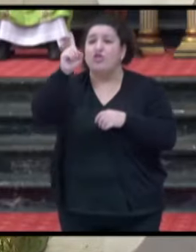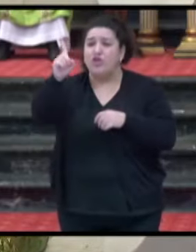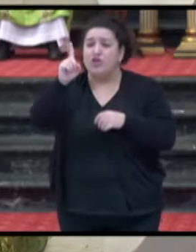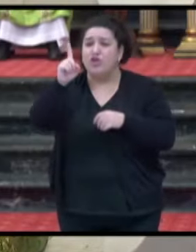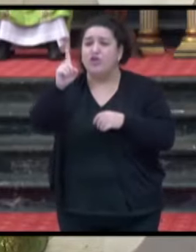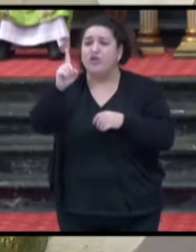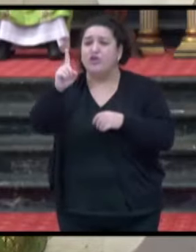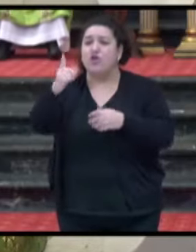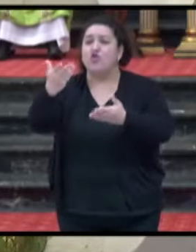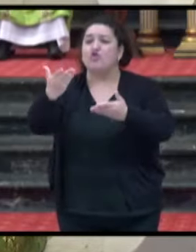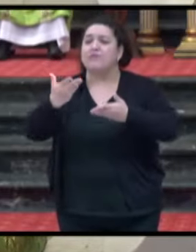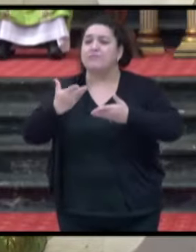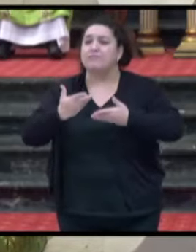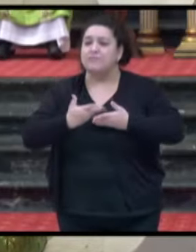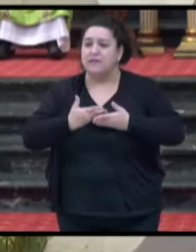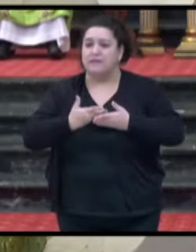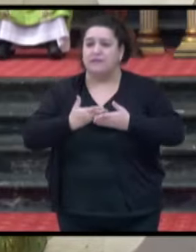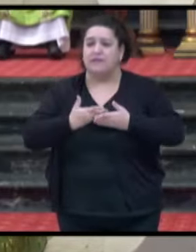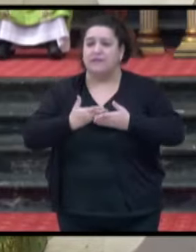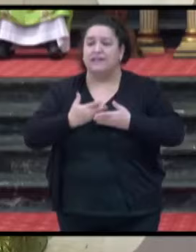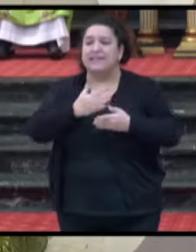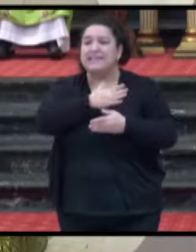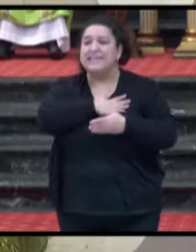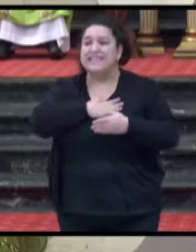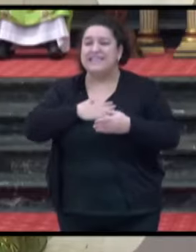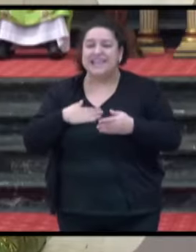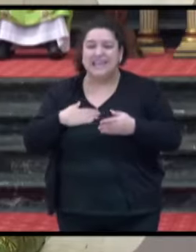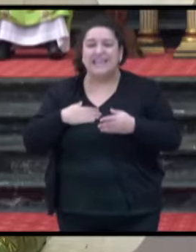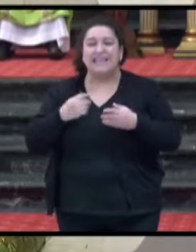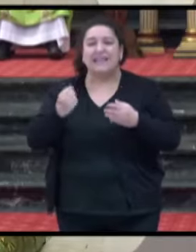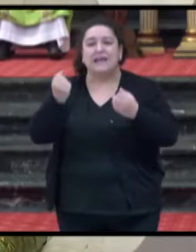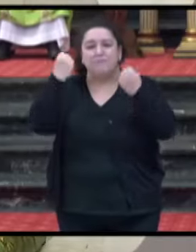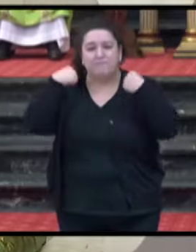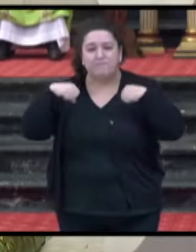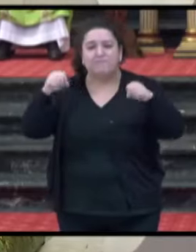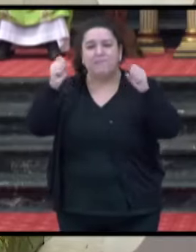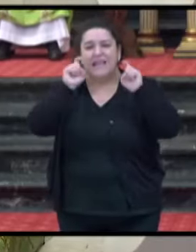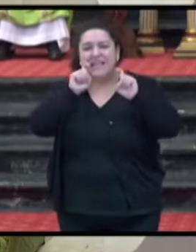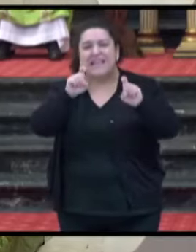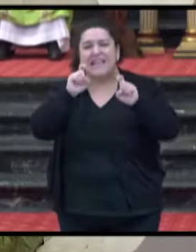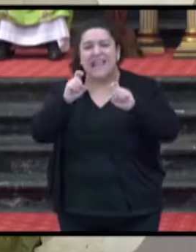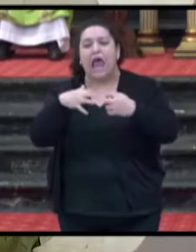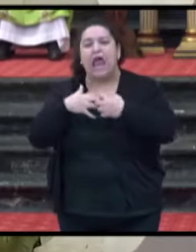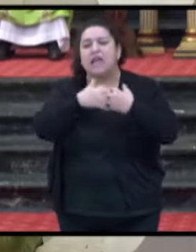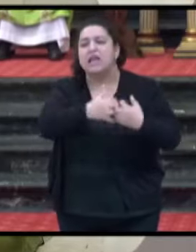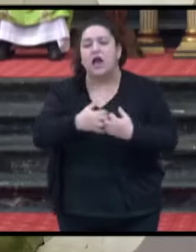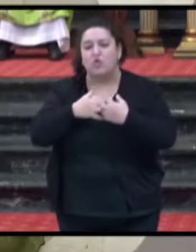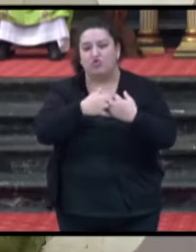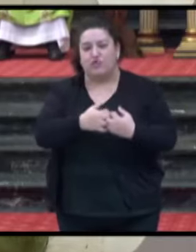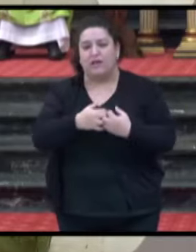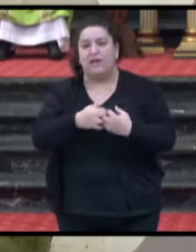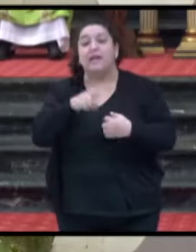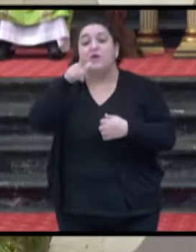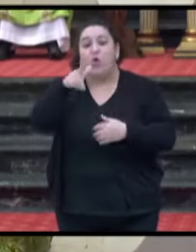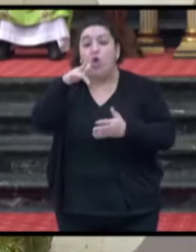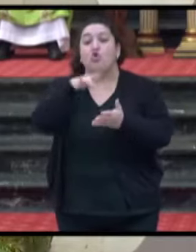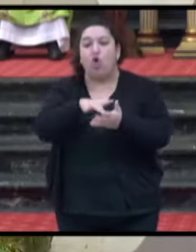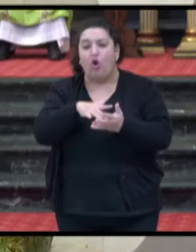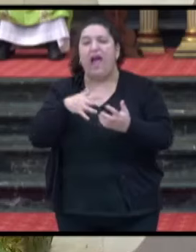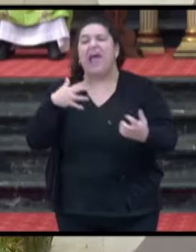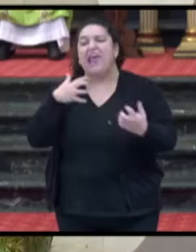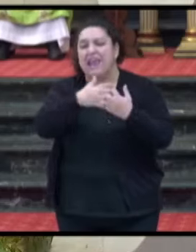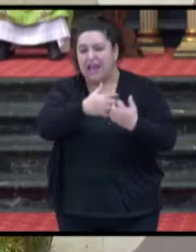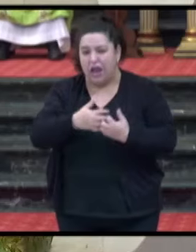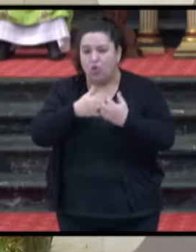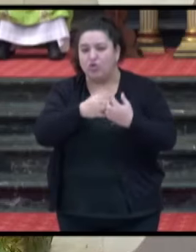nos invita y nos quiere entrenar en la lucha Y es en el combate donde vamos